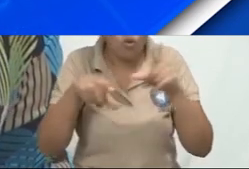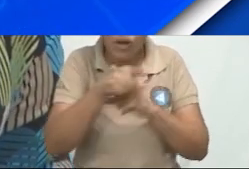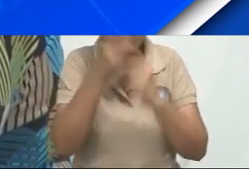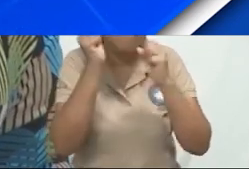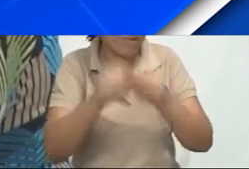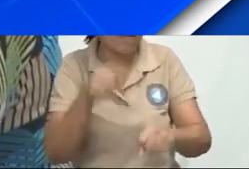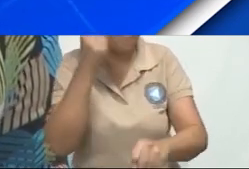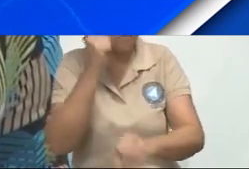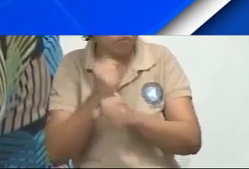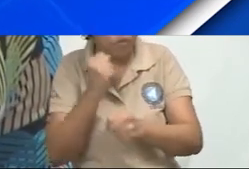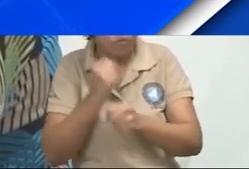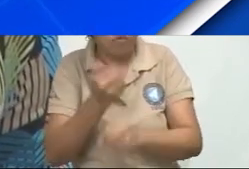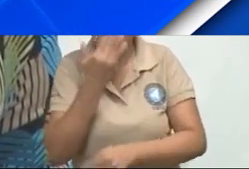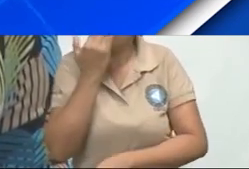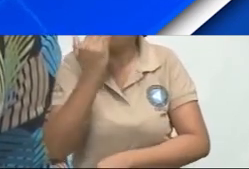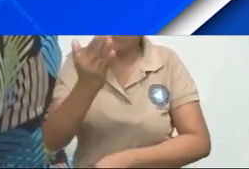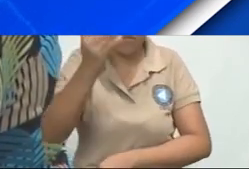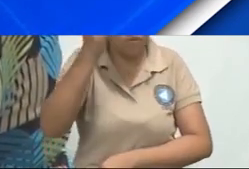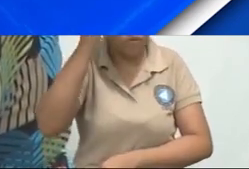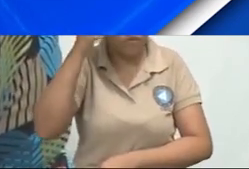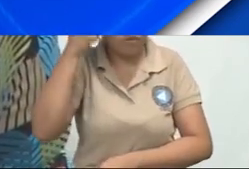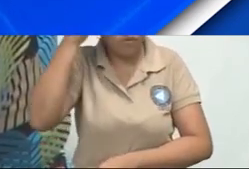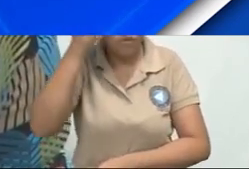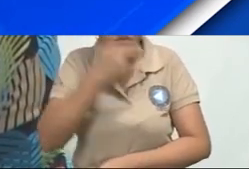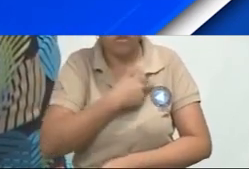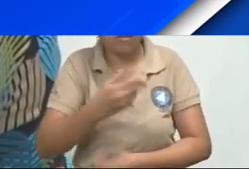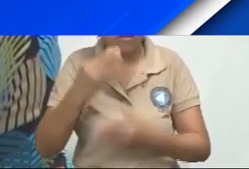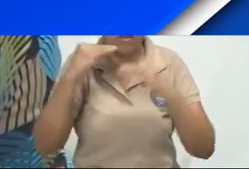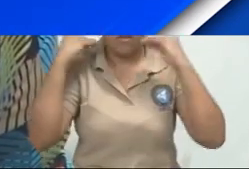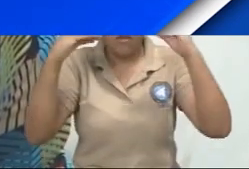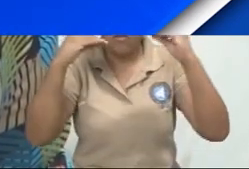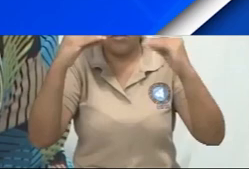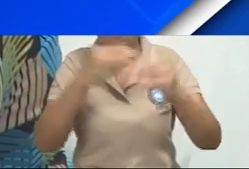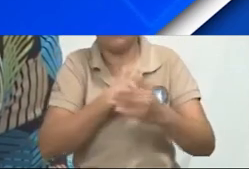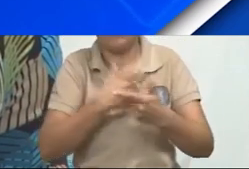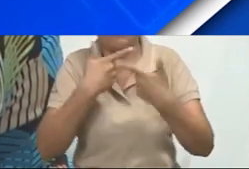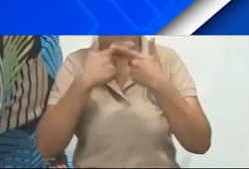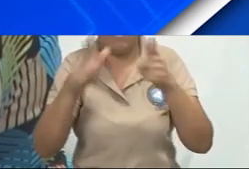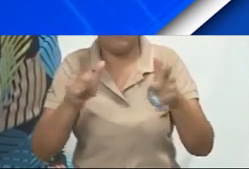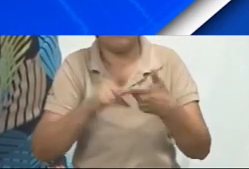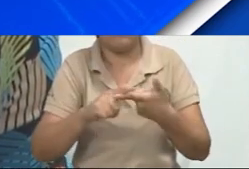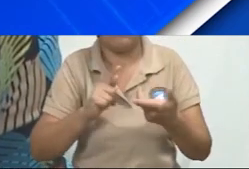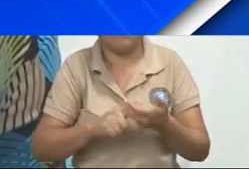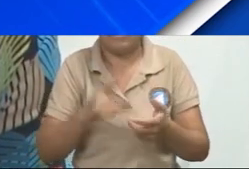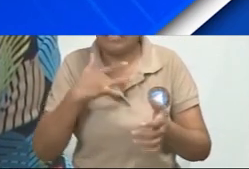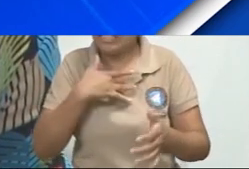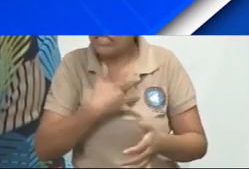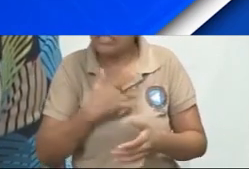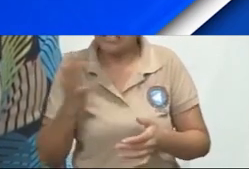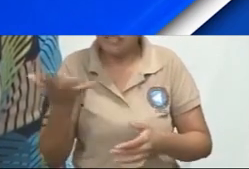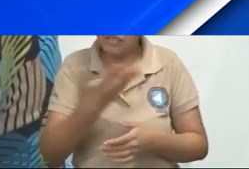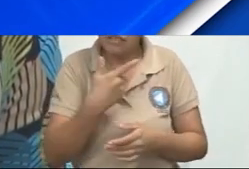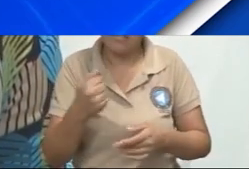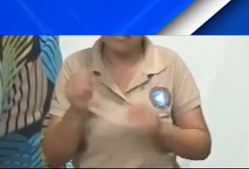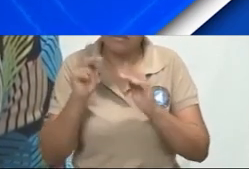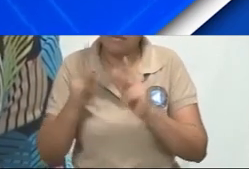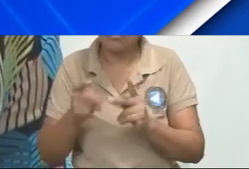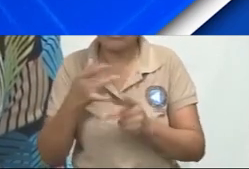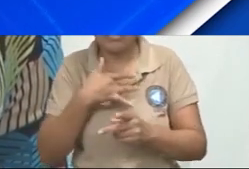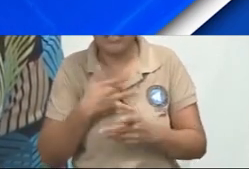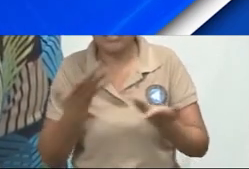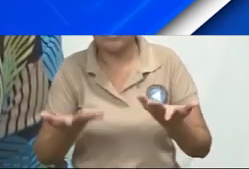que nos garantiza nuestro buen gobierno, el acceso a la educación gratuita y según las necesidades de nuestros